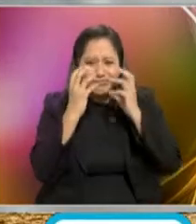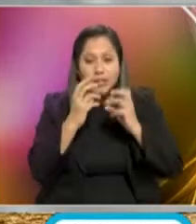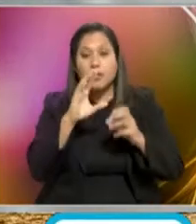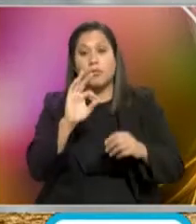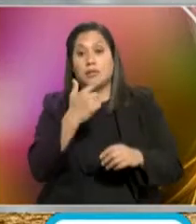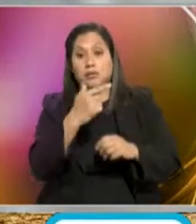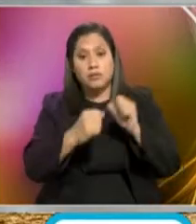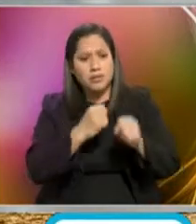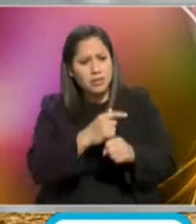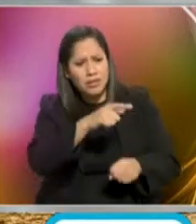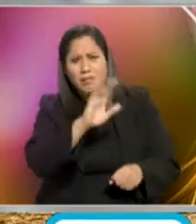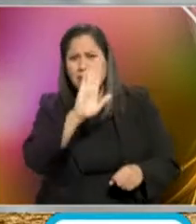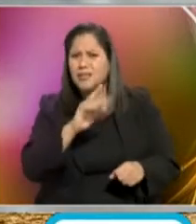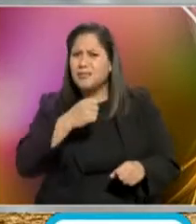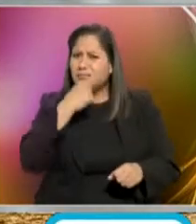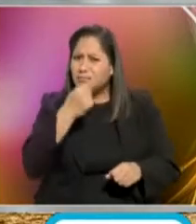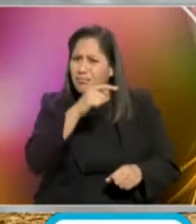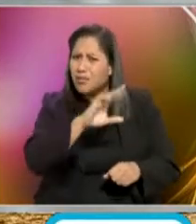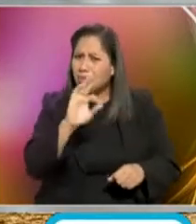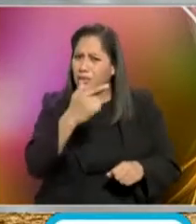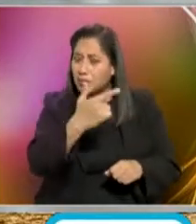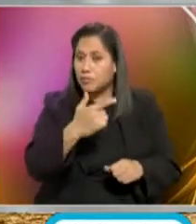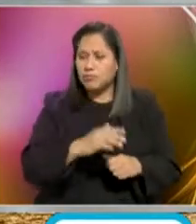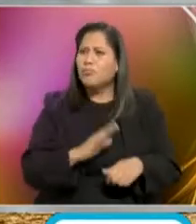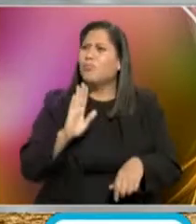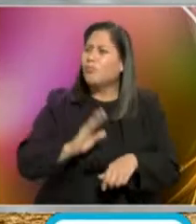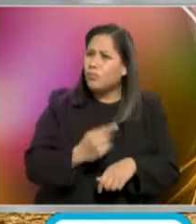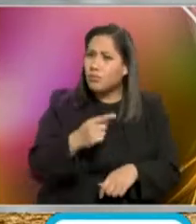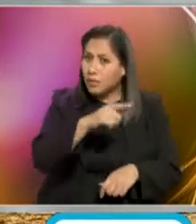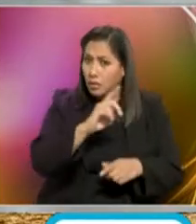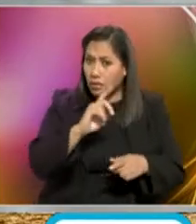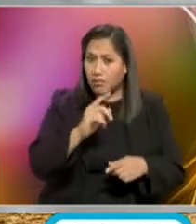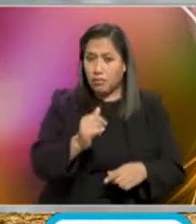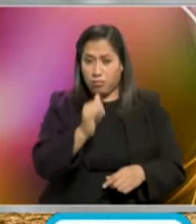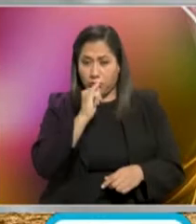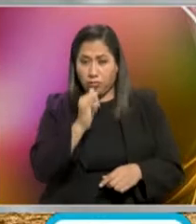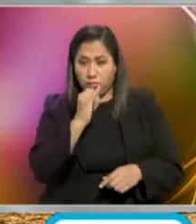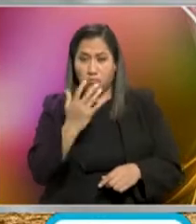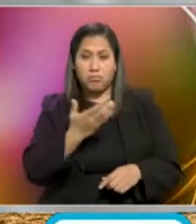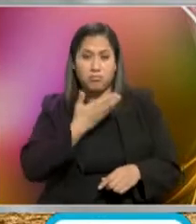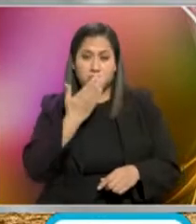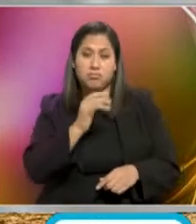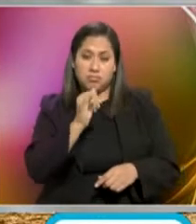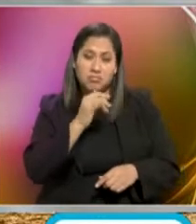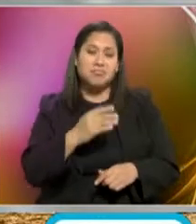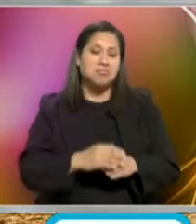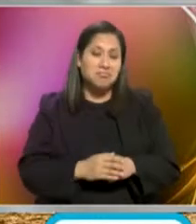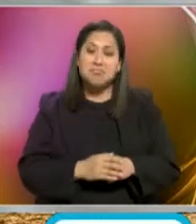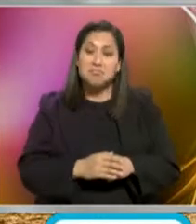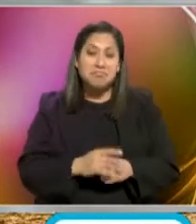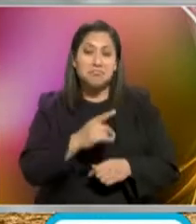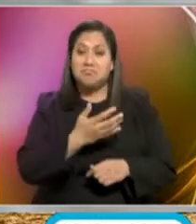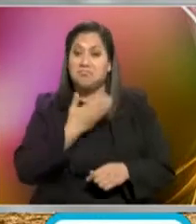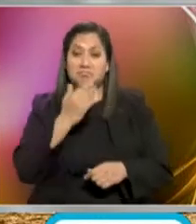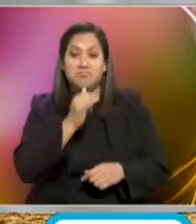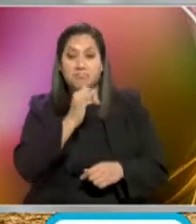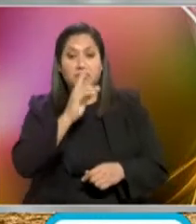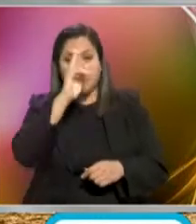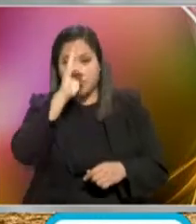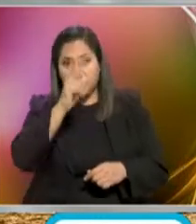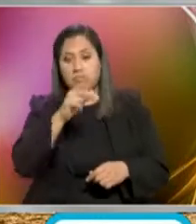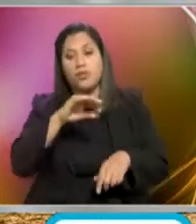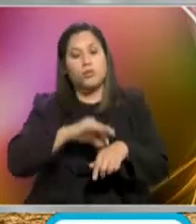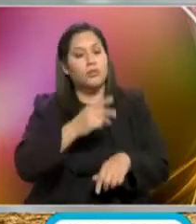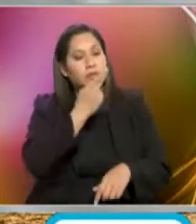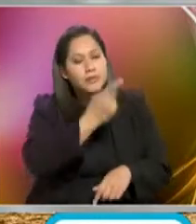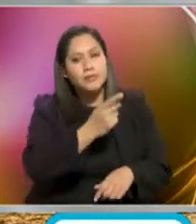que parecía de 60 y... 47. Sí. ¿Y por qué fue esto, Carlitos? ¿Por las parrandas? Por, La por- ¿Por la fiesta? por la fiesta. Le prohibía, el